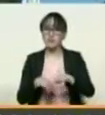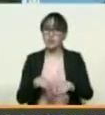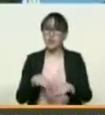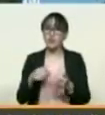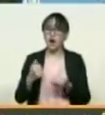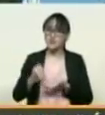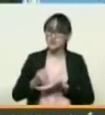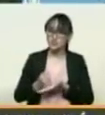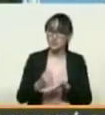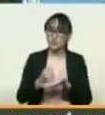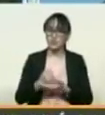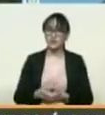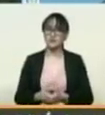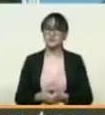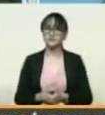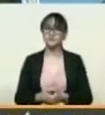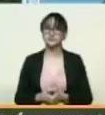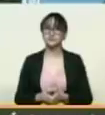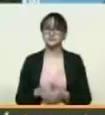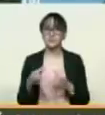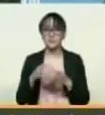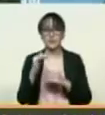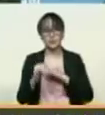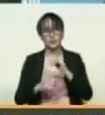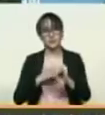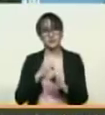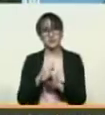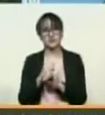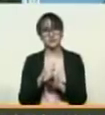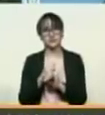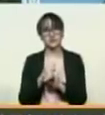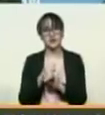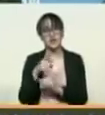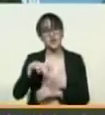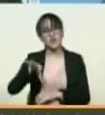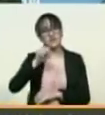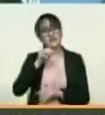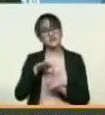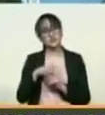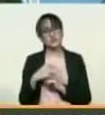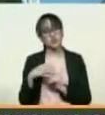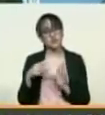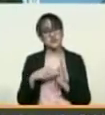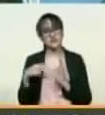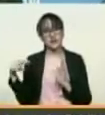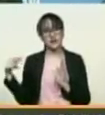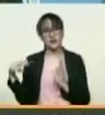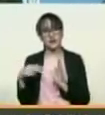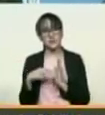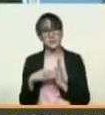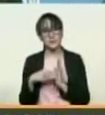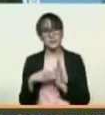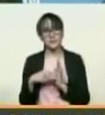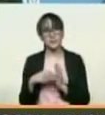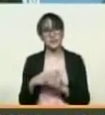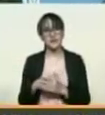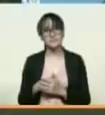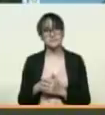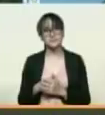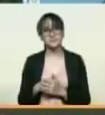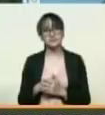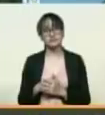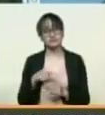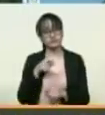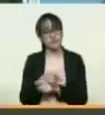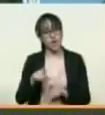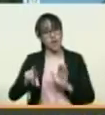ayuda de actores internacionales que comprendieron la realidad siria imponiendo la ley y